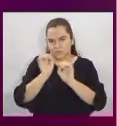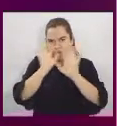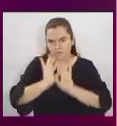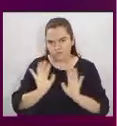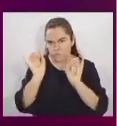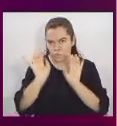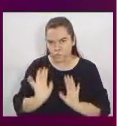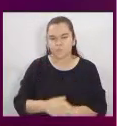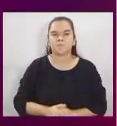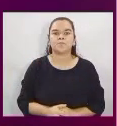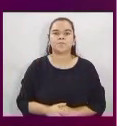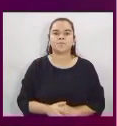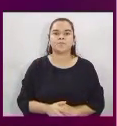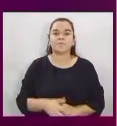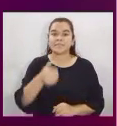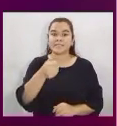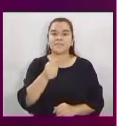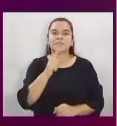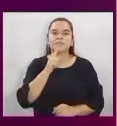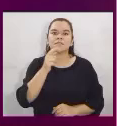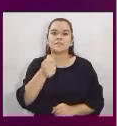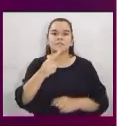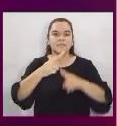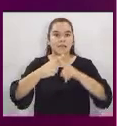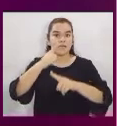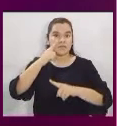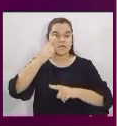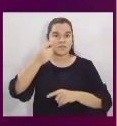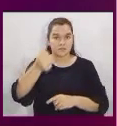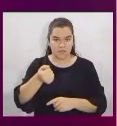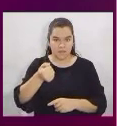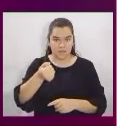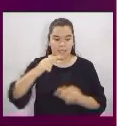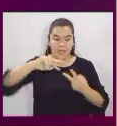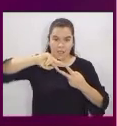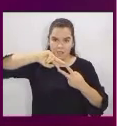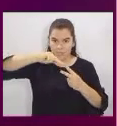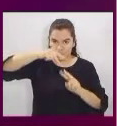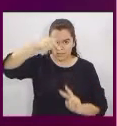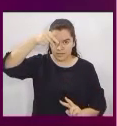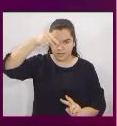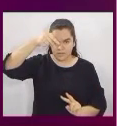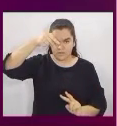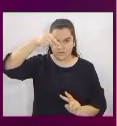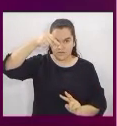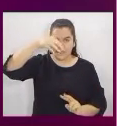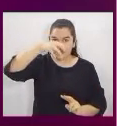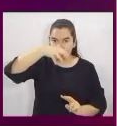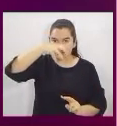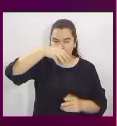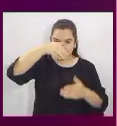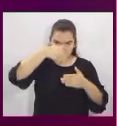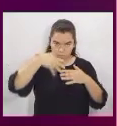es simplemente para nombrar. Las ataxias, por el momento, las ataxias genéticas,